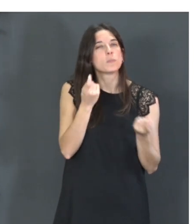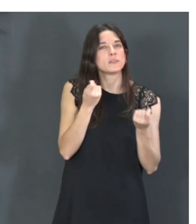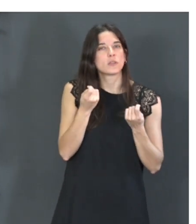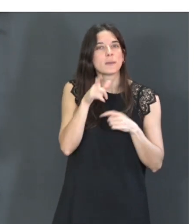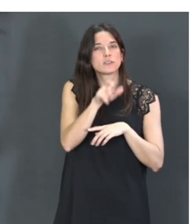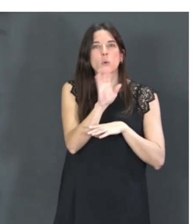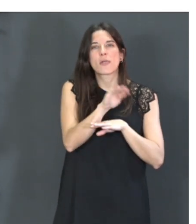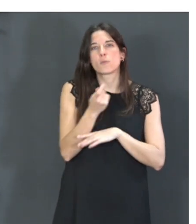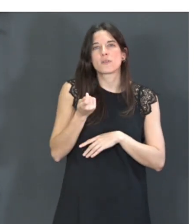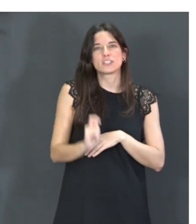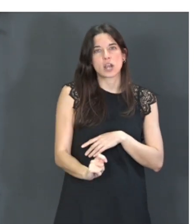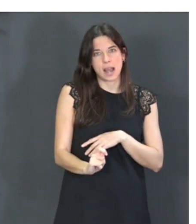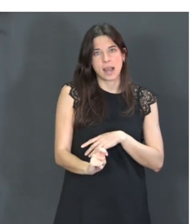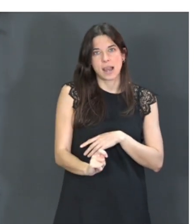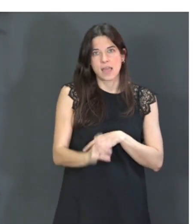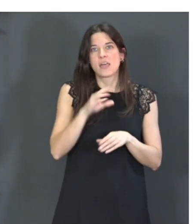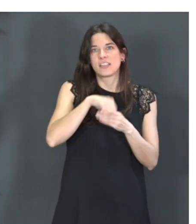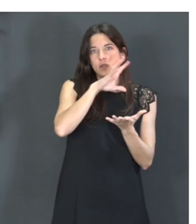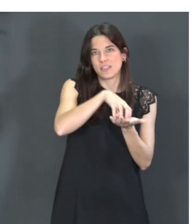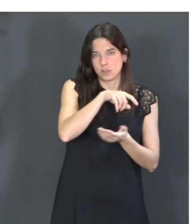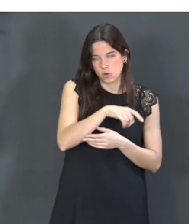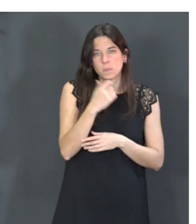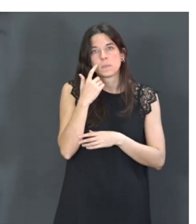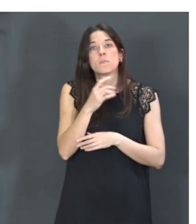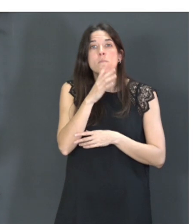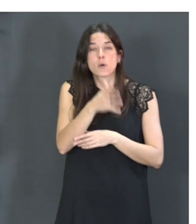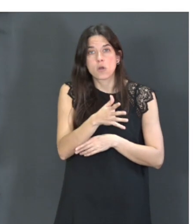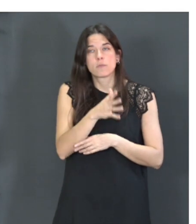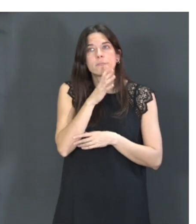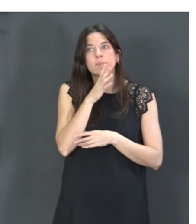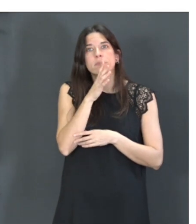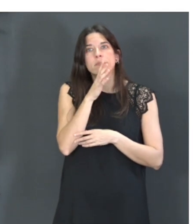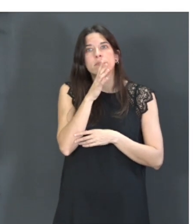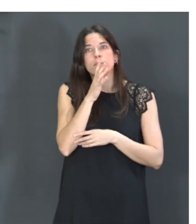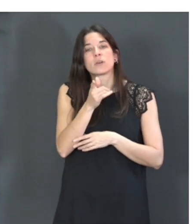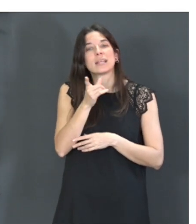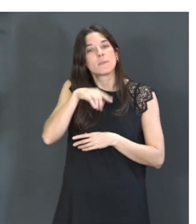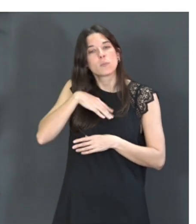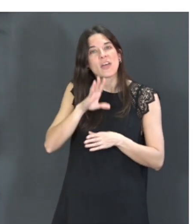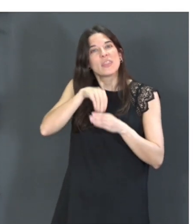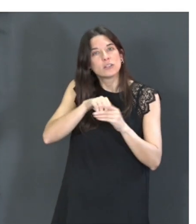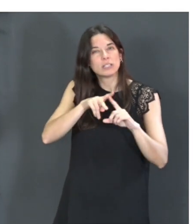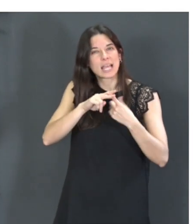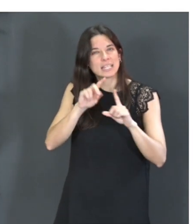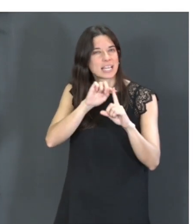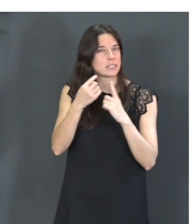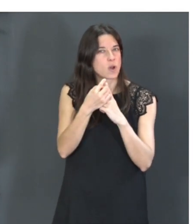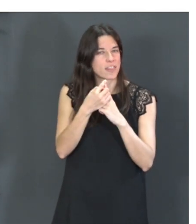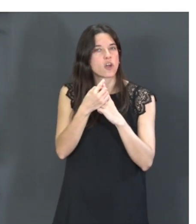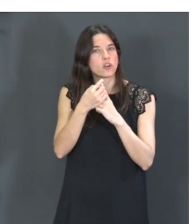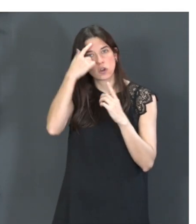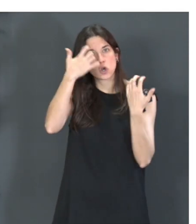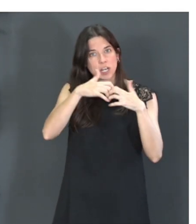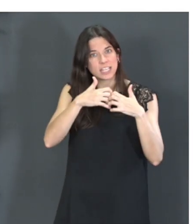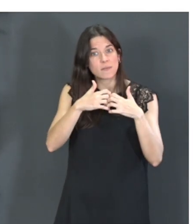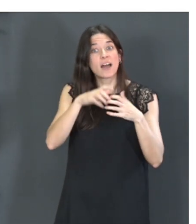profesional, bueno, en este caso cuidador, pero un profesional, ¿no? ¿Por qué? Pues porque se puede incluir en los talleres de estimulación cognitiva